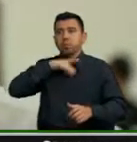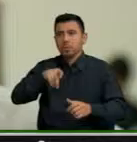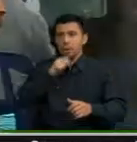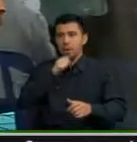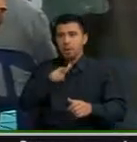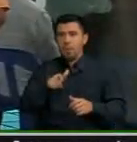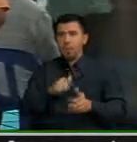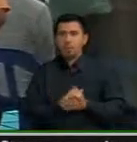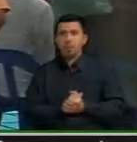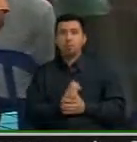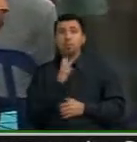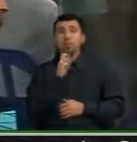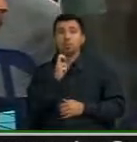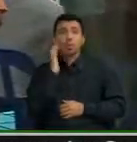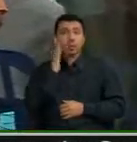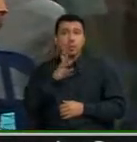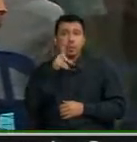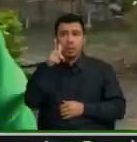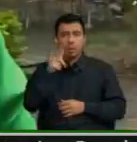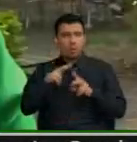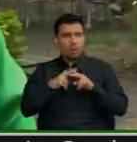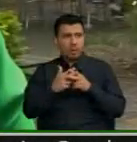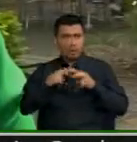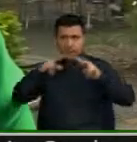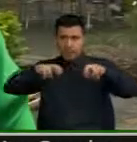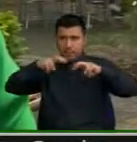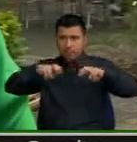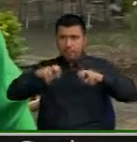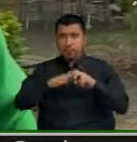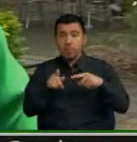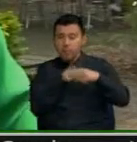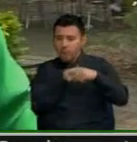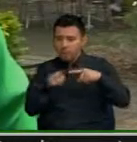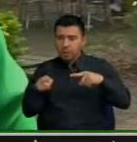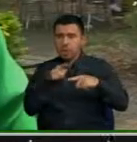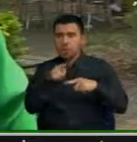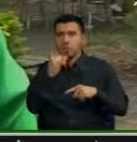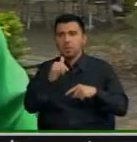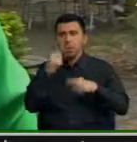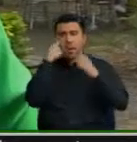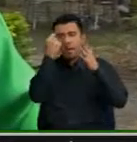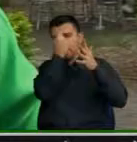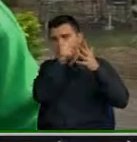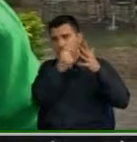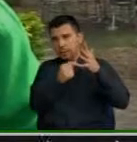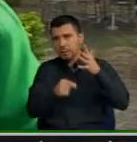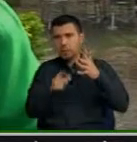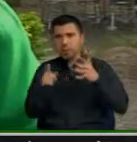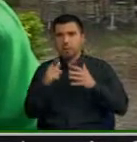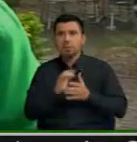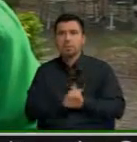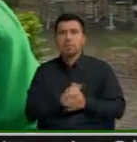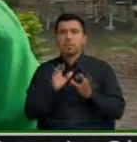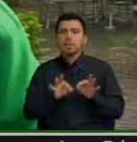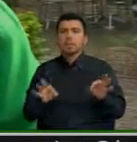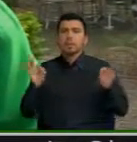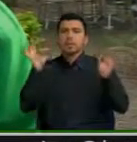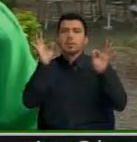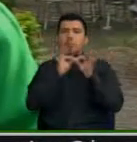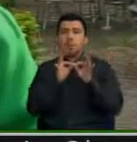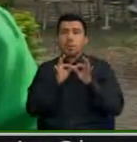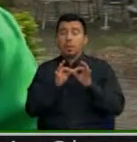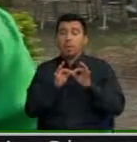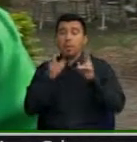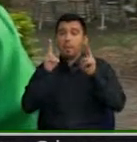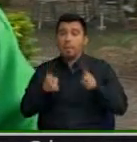Corporación Ambiental en Norte de Santander. Preocupación enorme, hemos mandado esta semana a hacer unas verificaciones de caudal. Es muy importante que la gente entienda